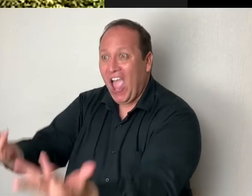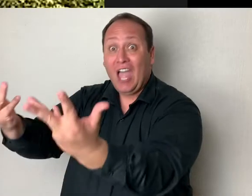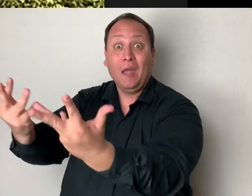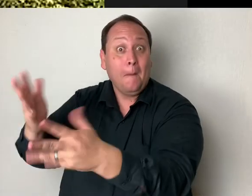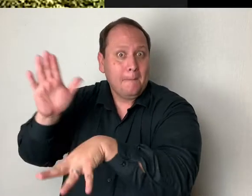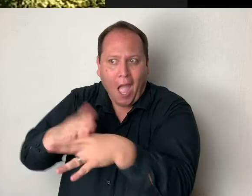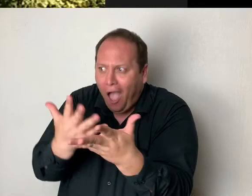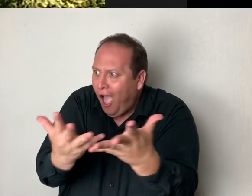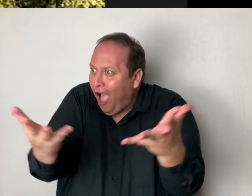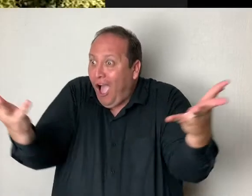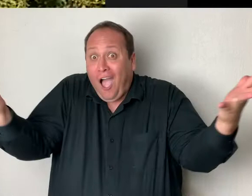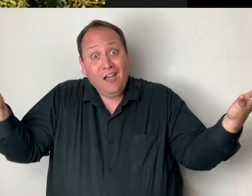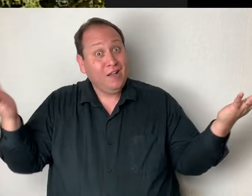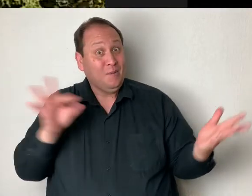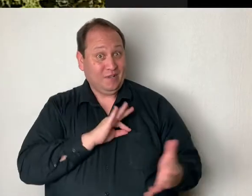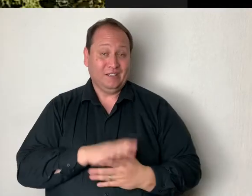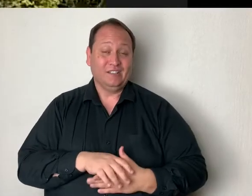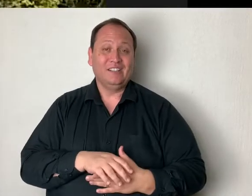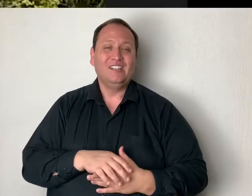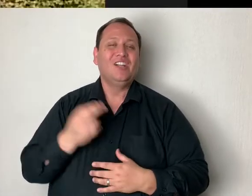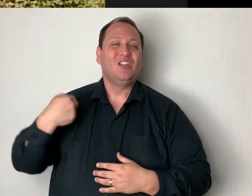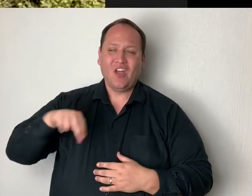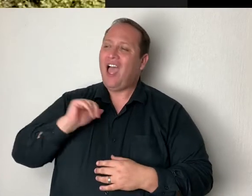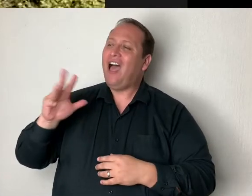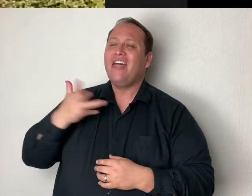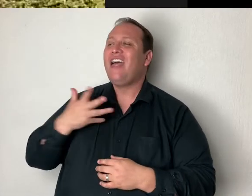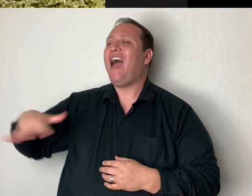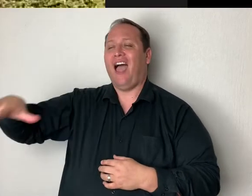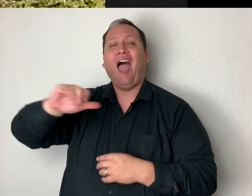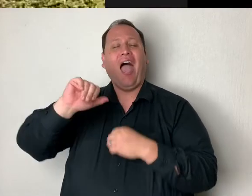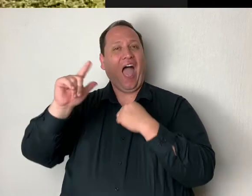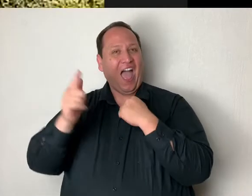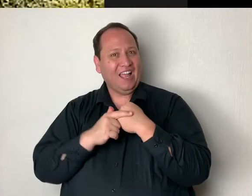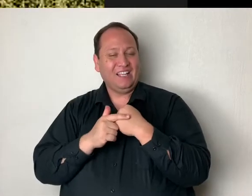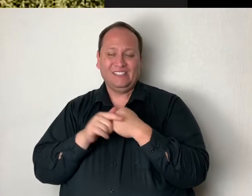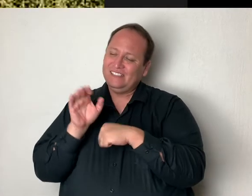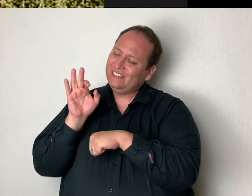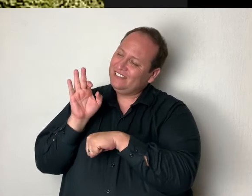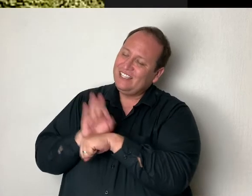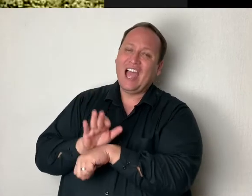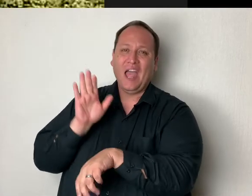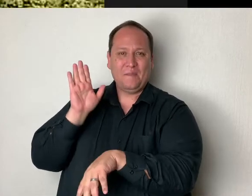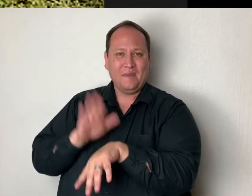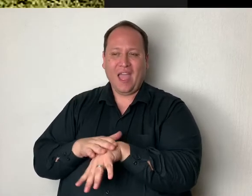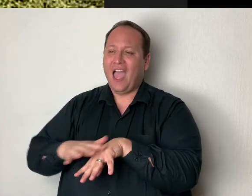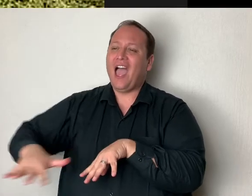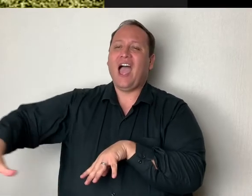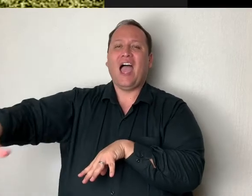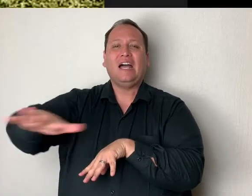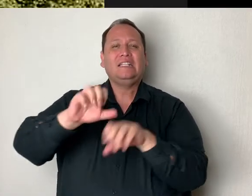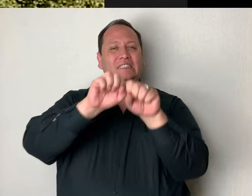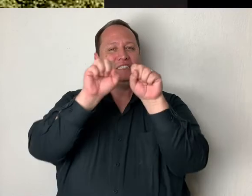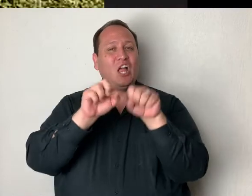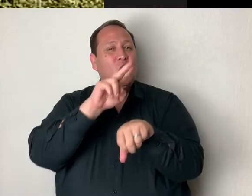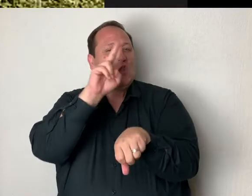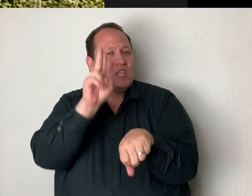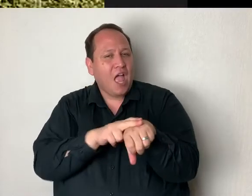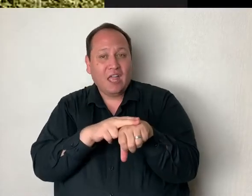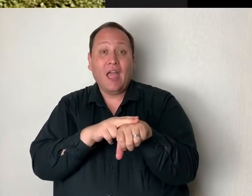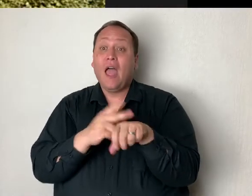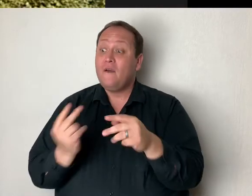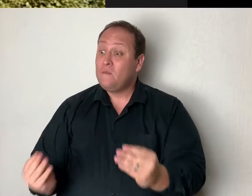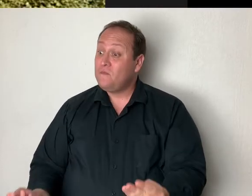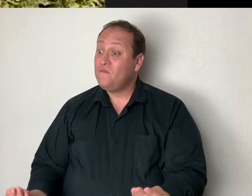algo que contribuye mucho más al ecosistema de aquí. La flora nativa es